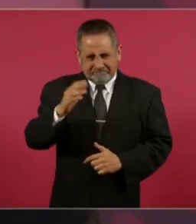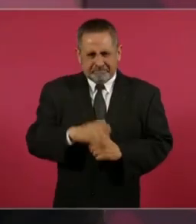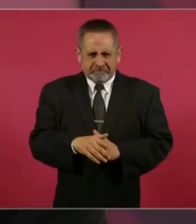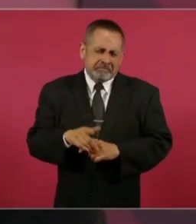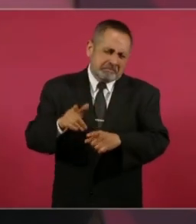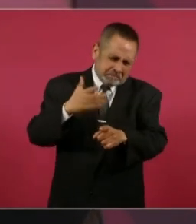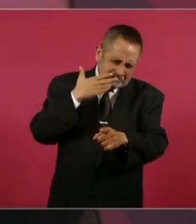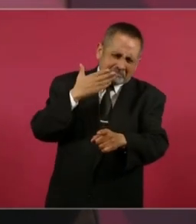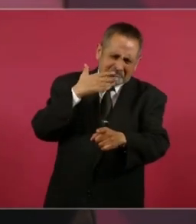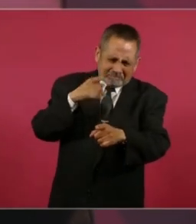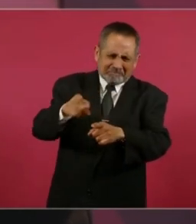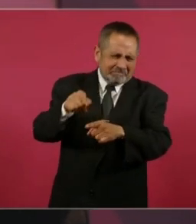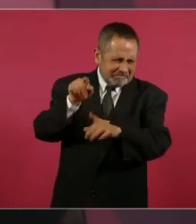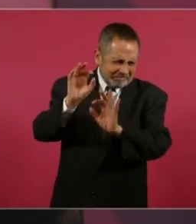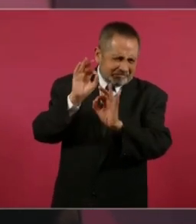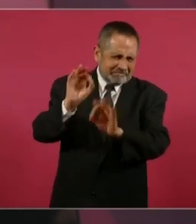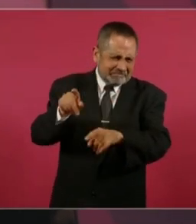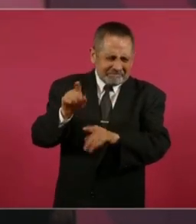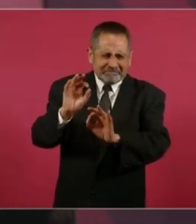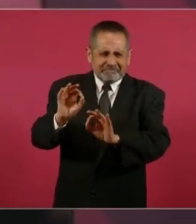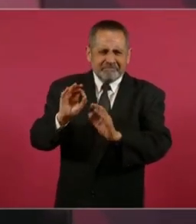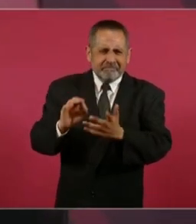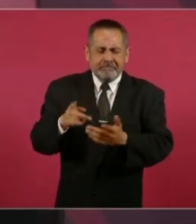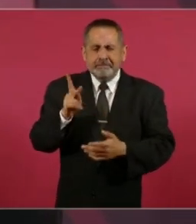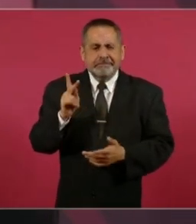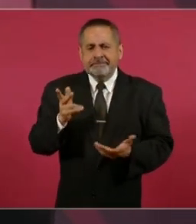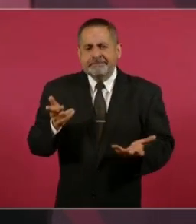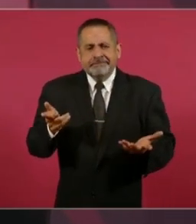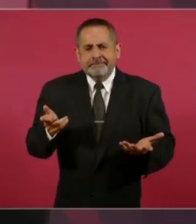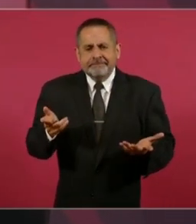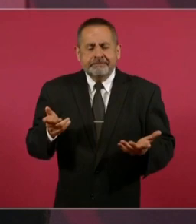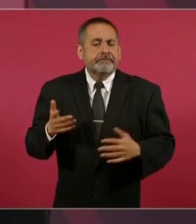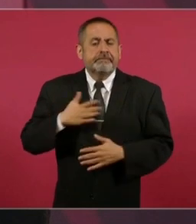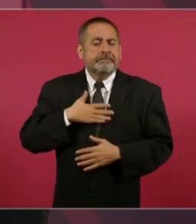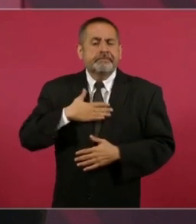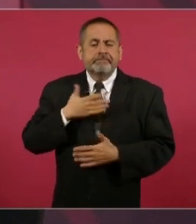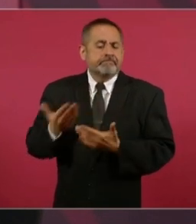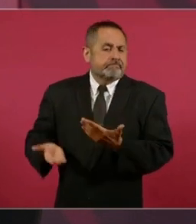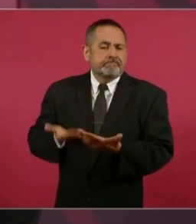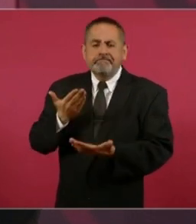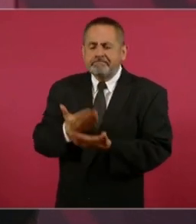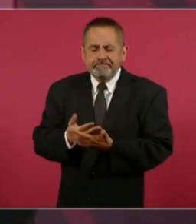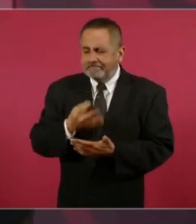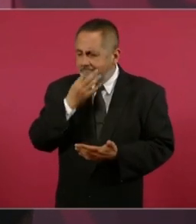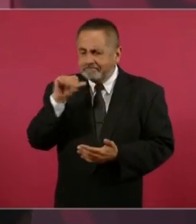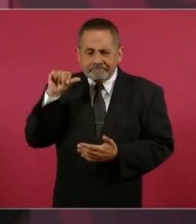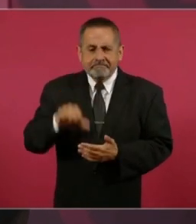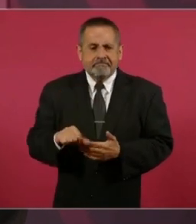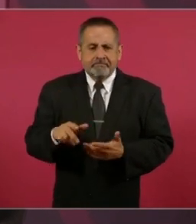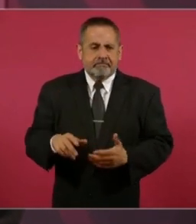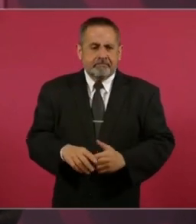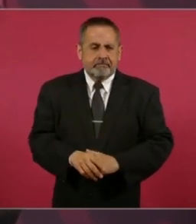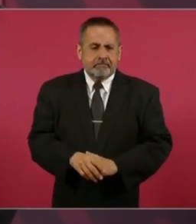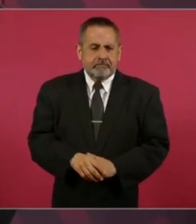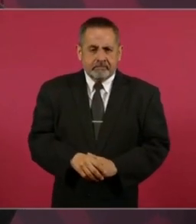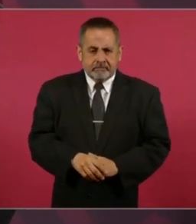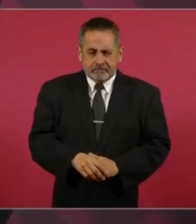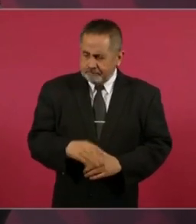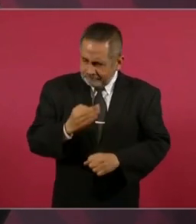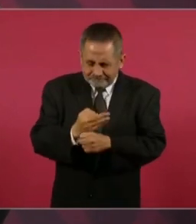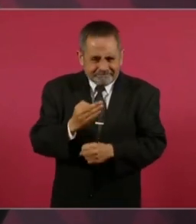está bien Sí pero mi propuesta es